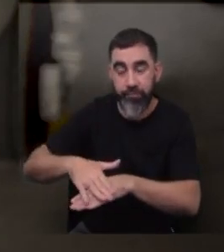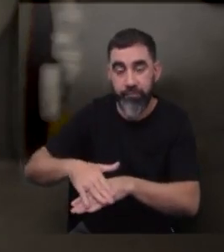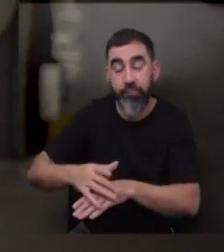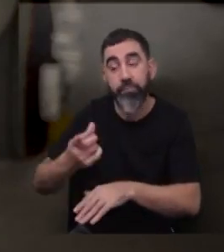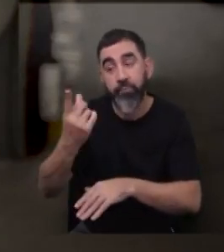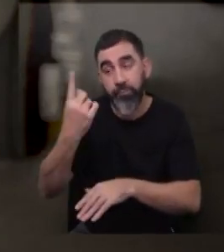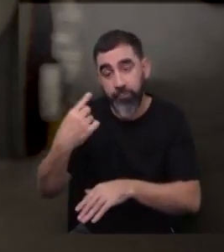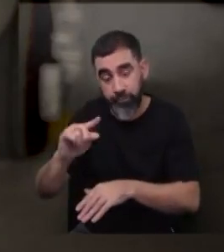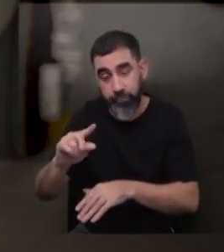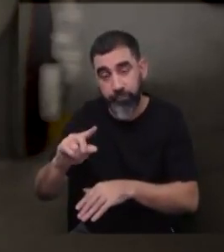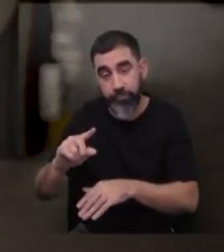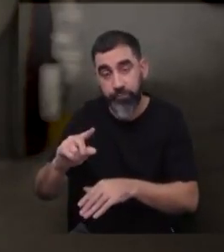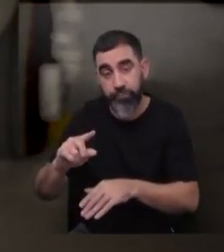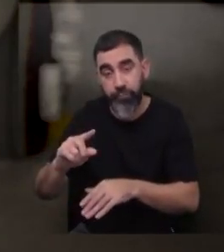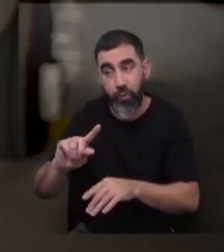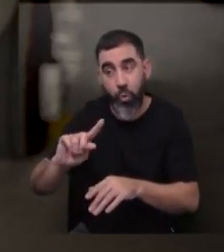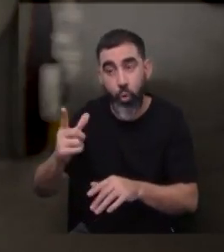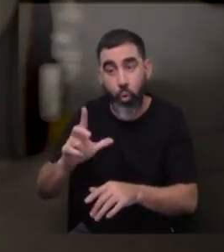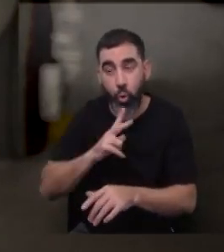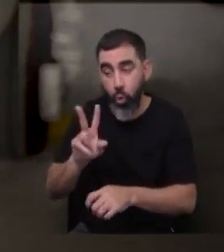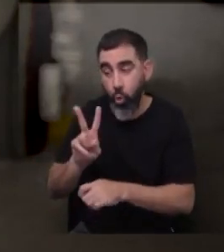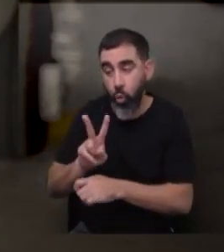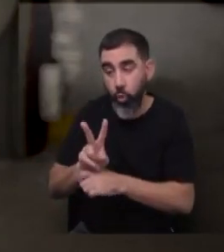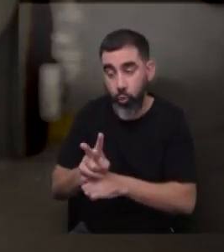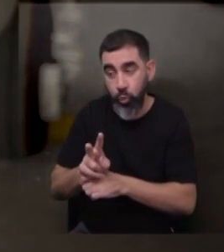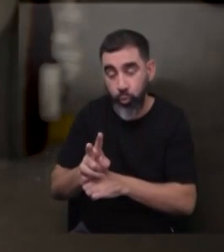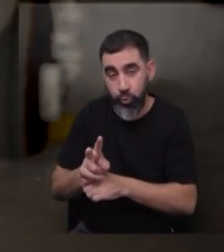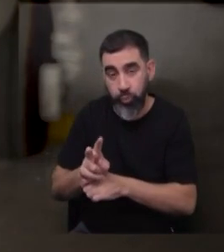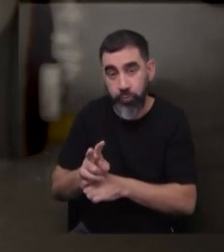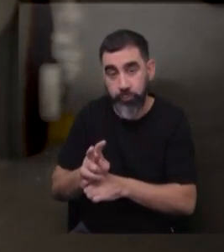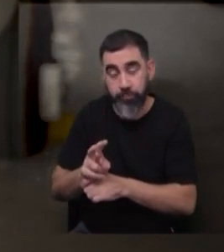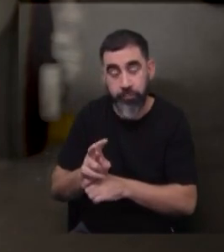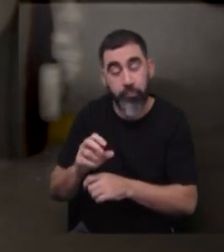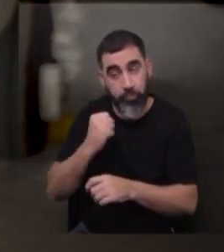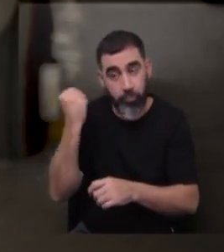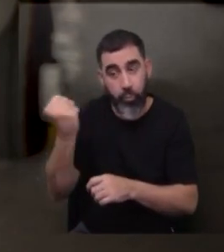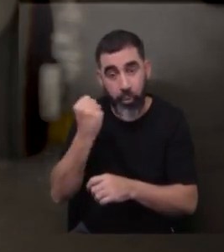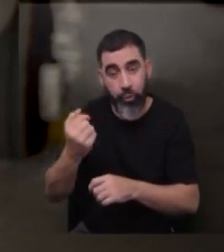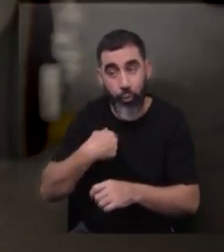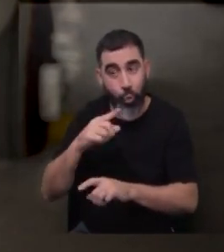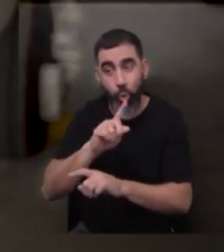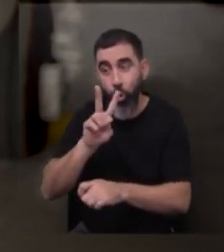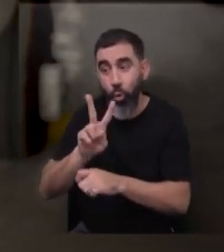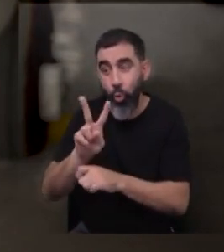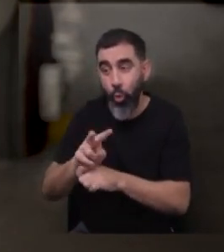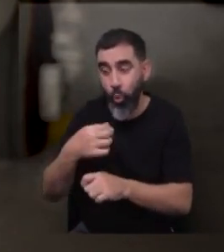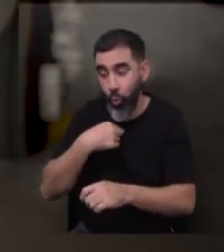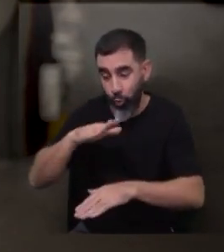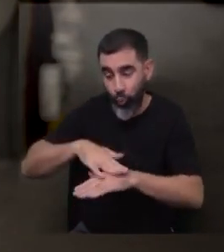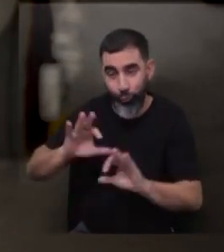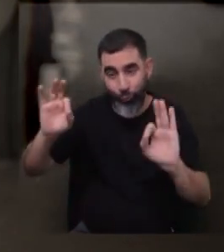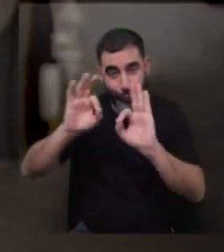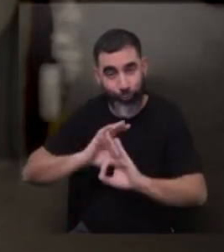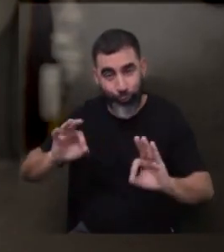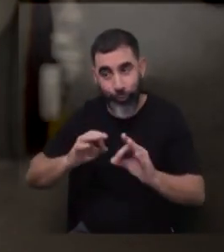de la pérdida de control es algo que se juega desde lo simbólico, saber que no soy yo el que estoy a cargo de